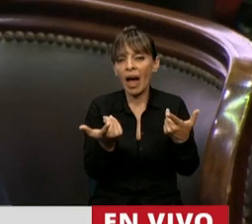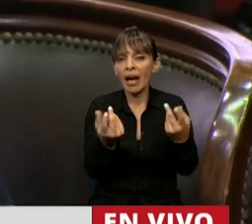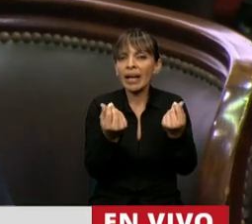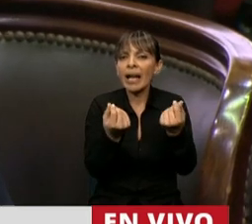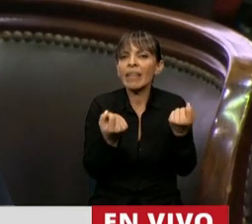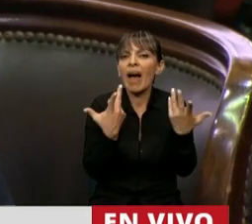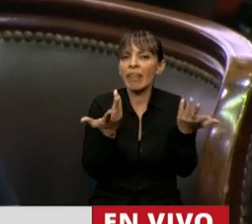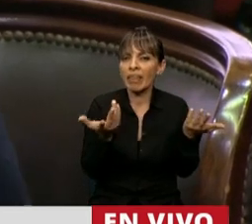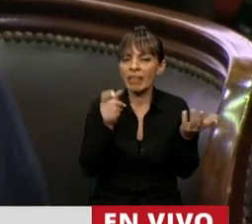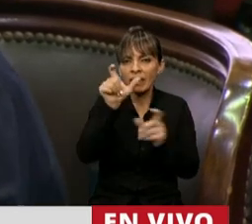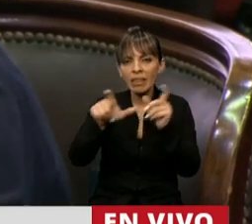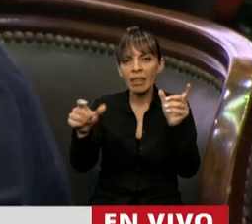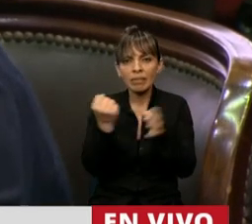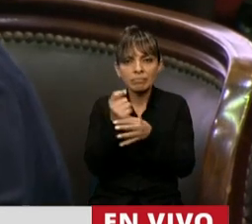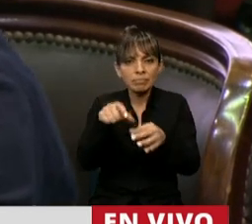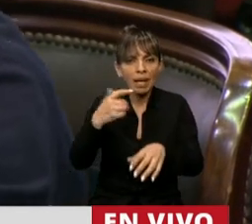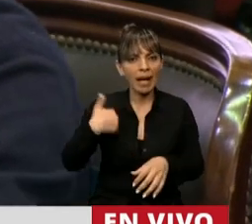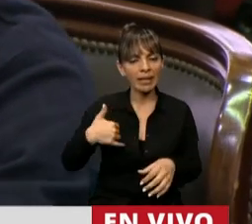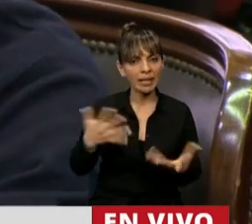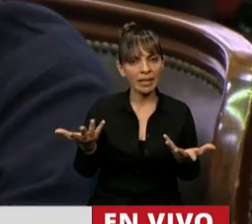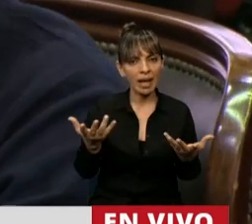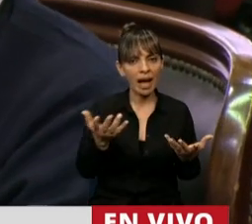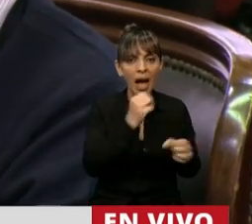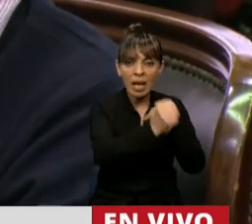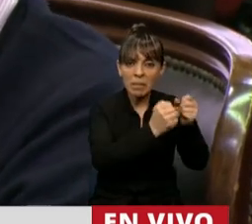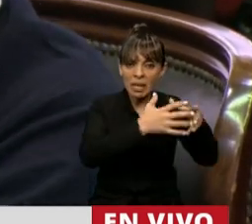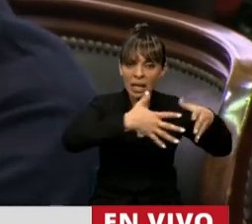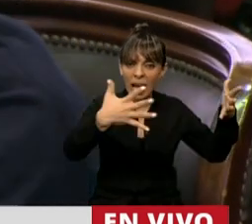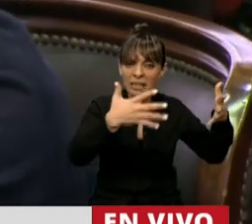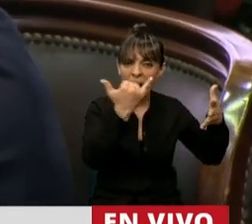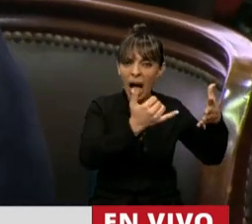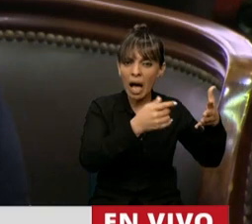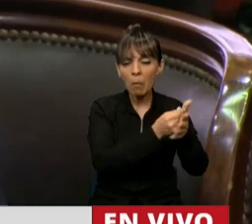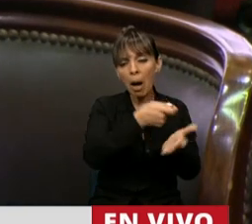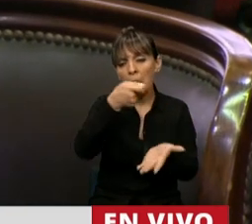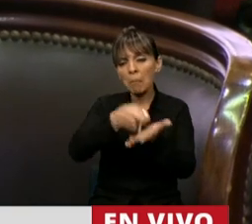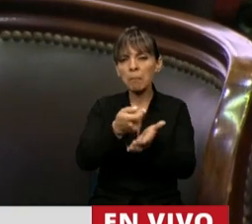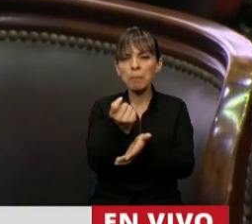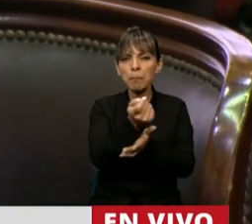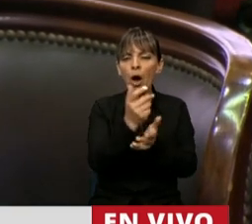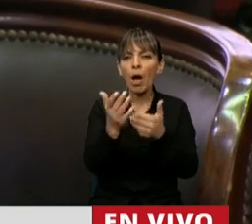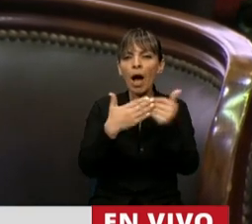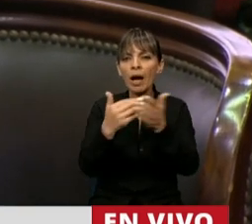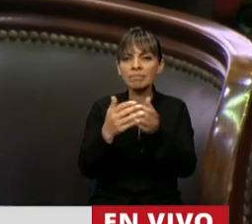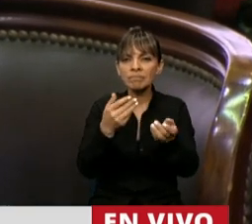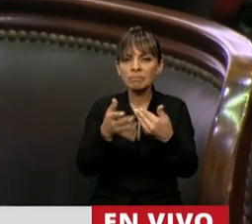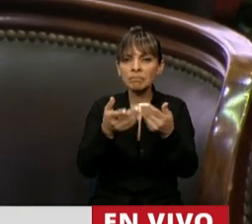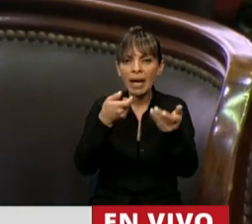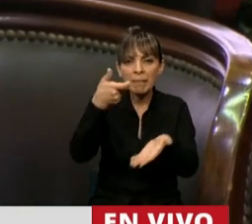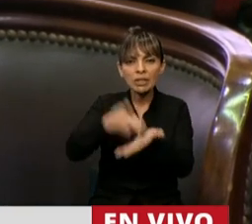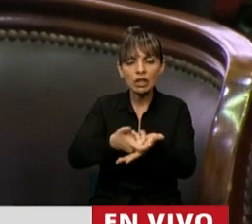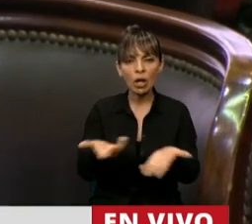argentino, porque en muchas de ellas hay una escasa inversión en infraestructura y